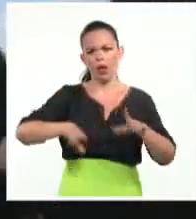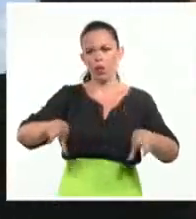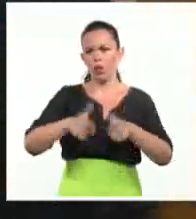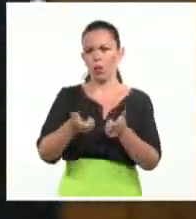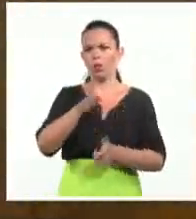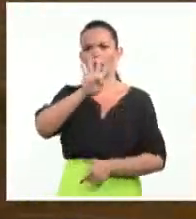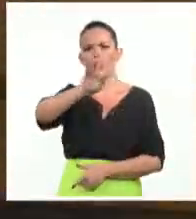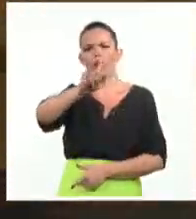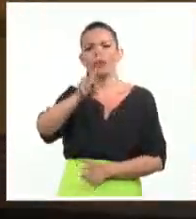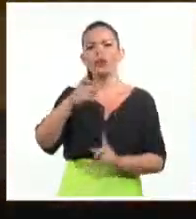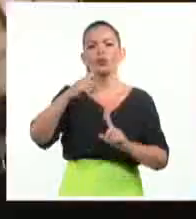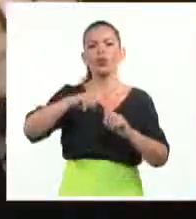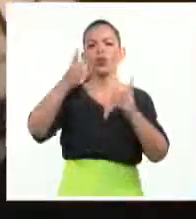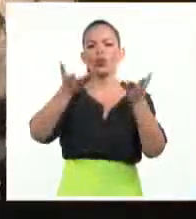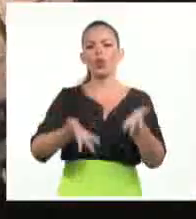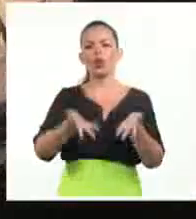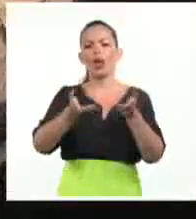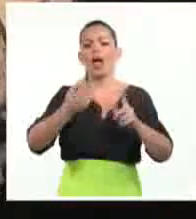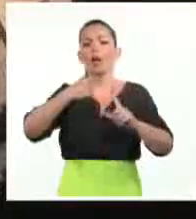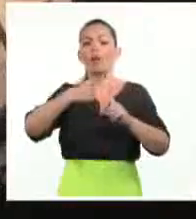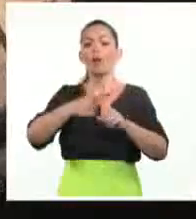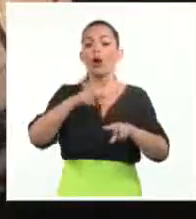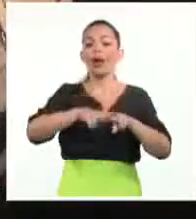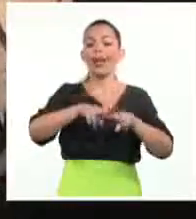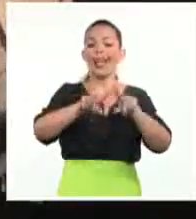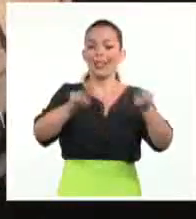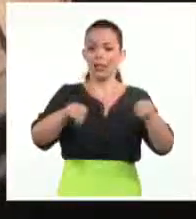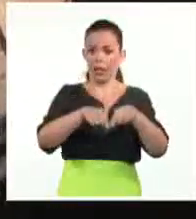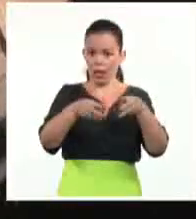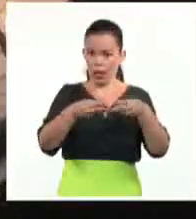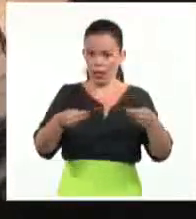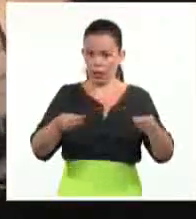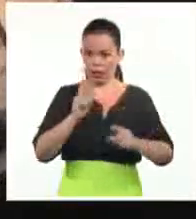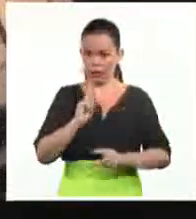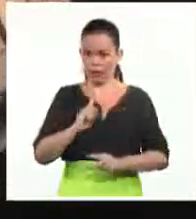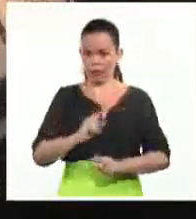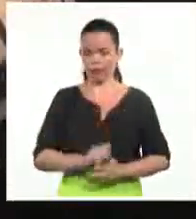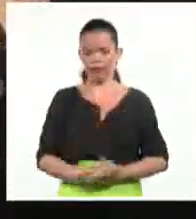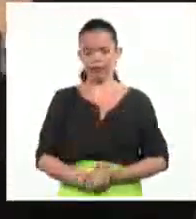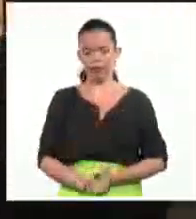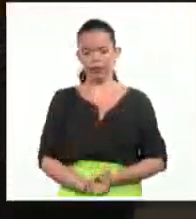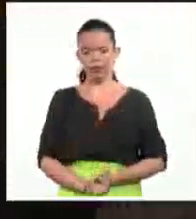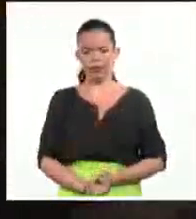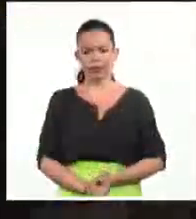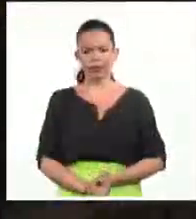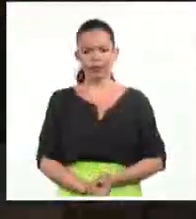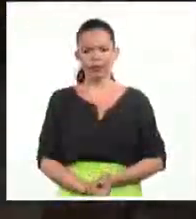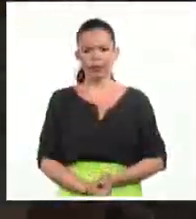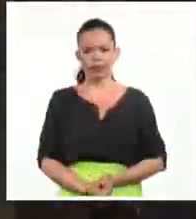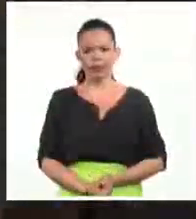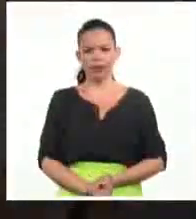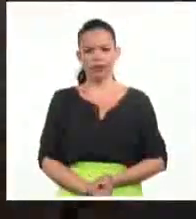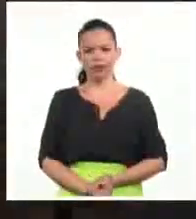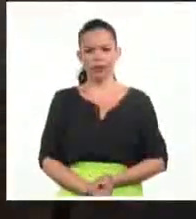por hectárea de caña. Desde Ciego de Ávila, Damián Betanzos Hernández, Sistema Informativo de la Televisión Cubana.